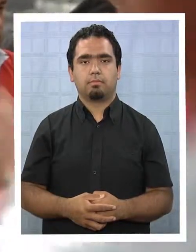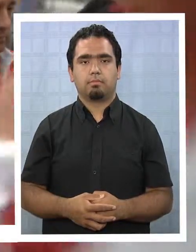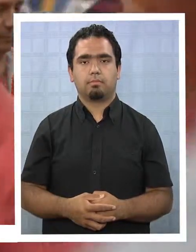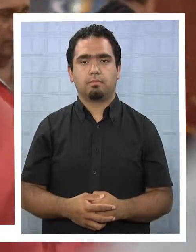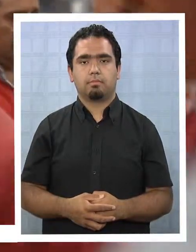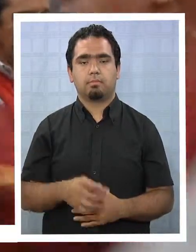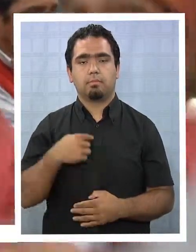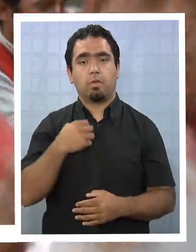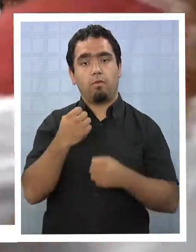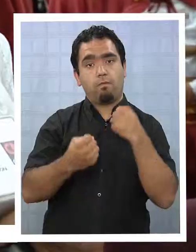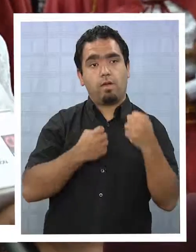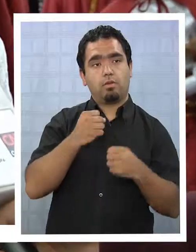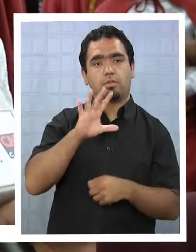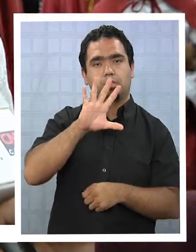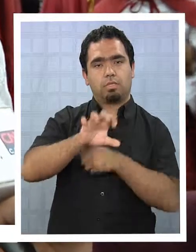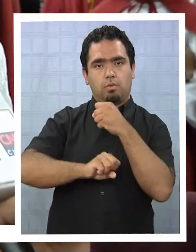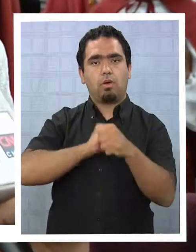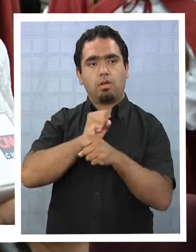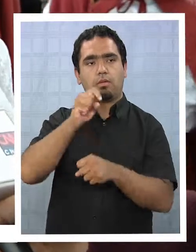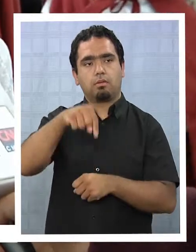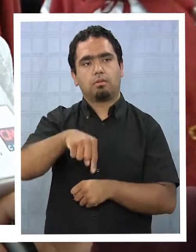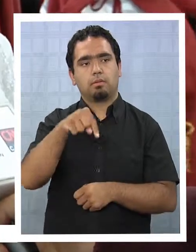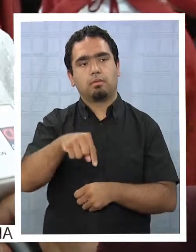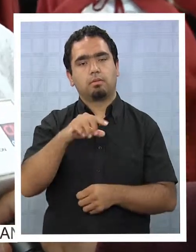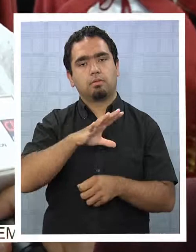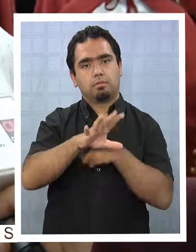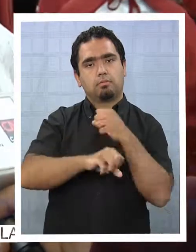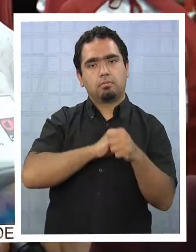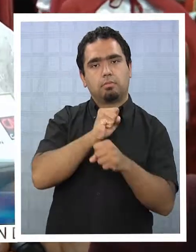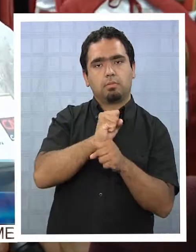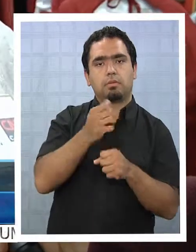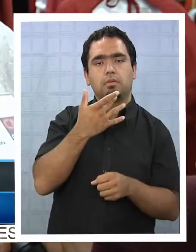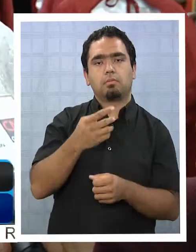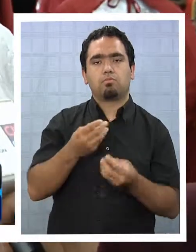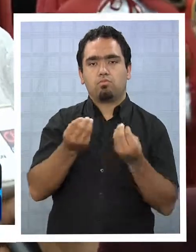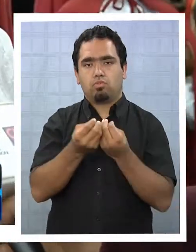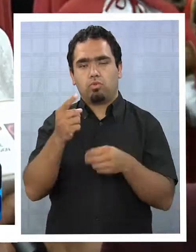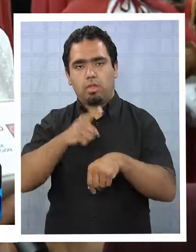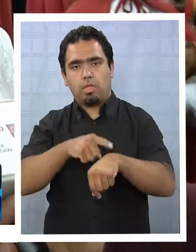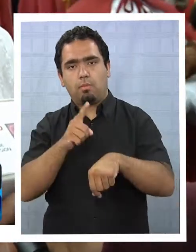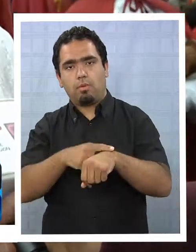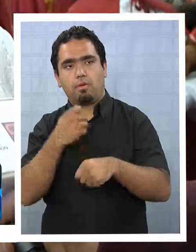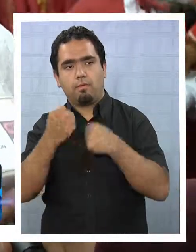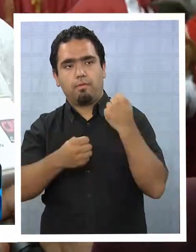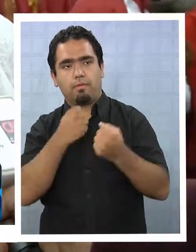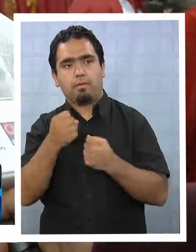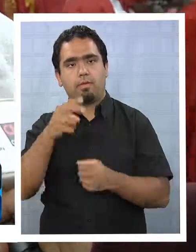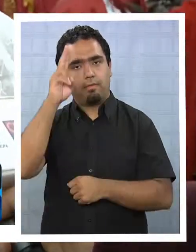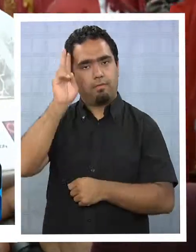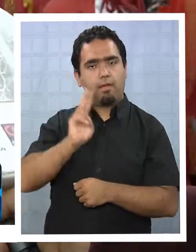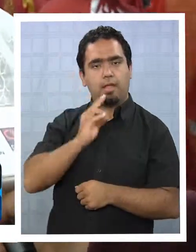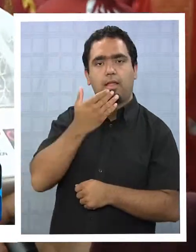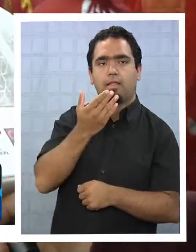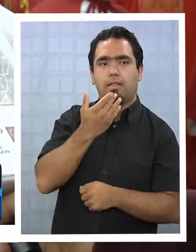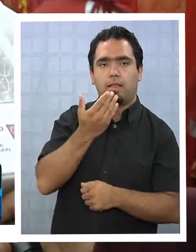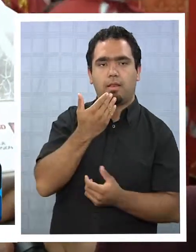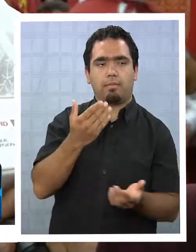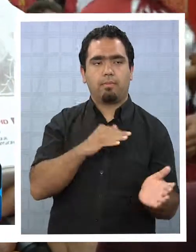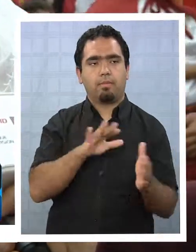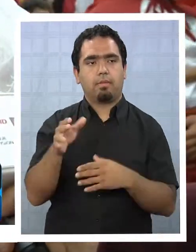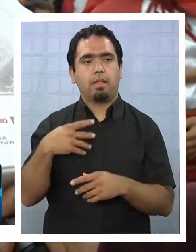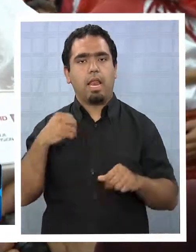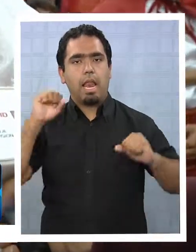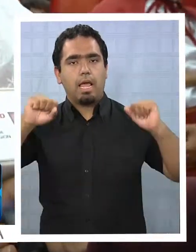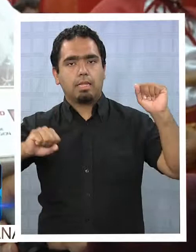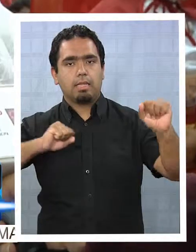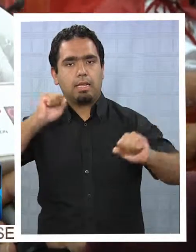Yo he bailado 5 años acá. De los 5 años he bailado acá, pero estoy harto tiempo acá bailando. Me estoy preparando mucho para la Tirana. ¿Ah, sí? ¿Te gusta mucho? Sí,